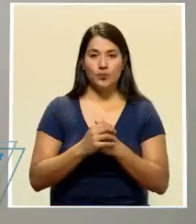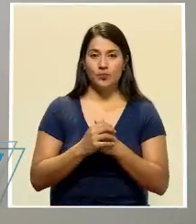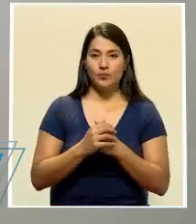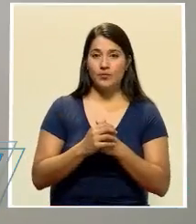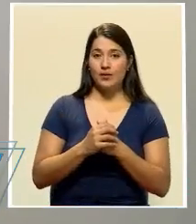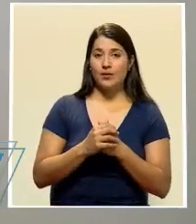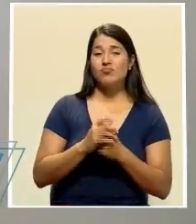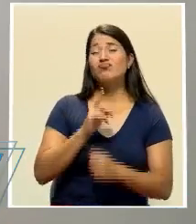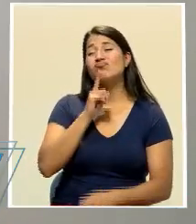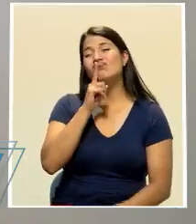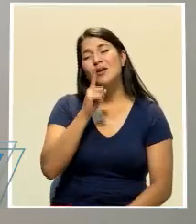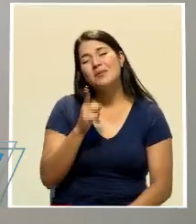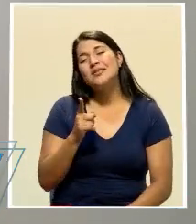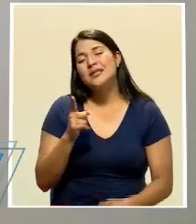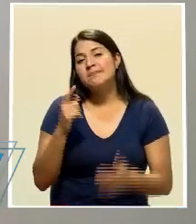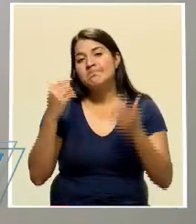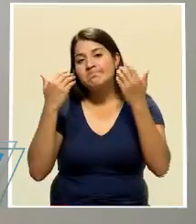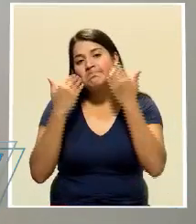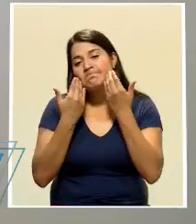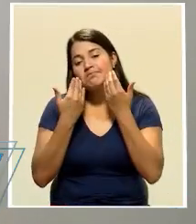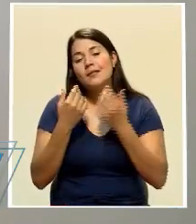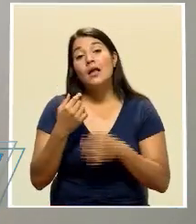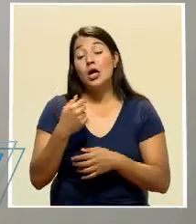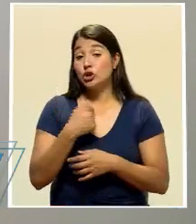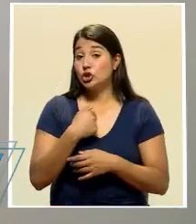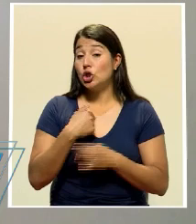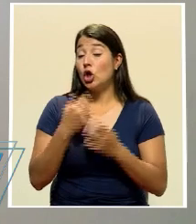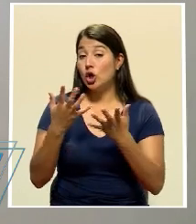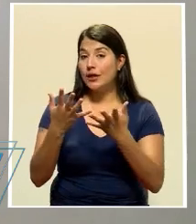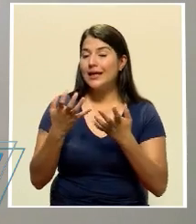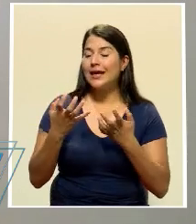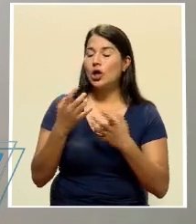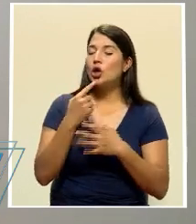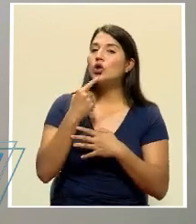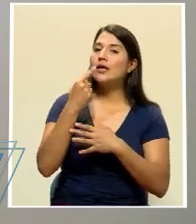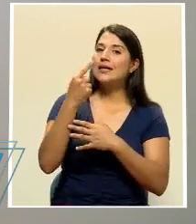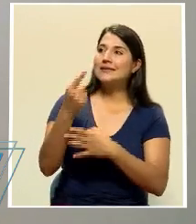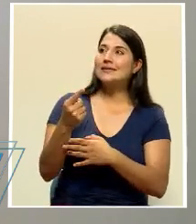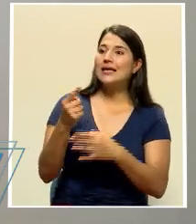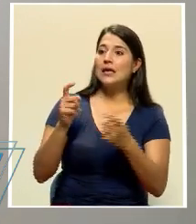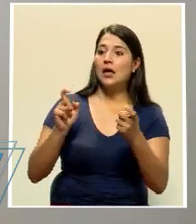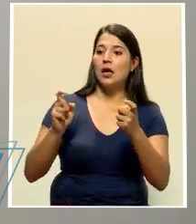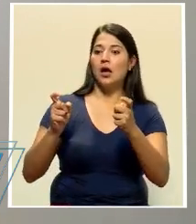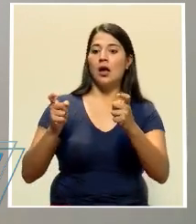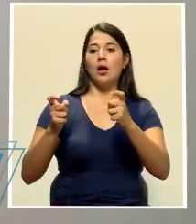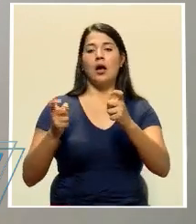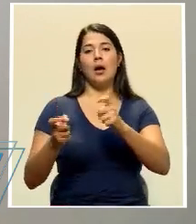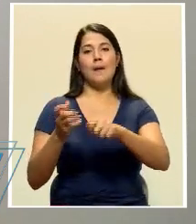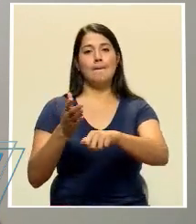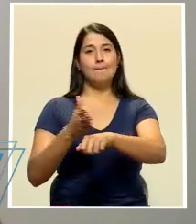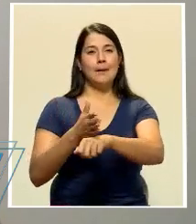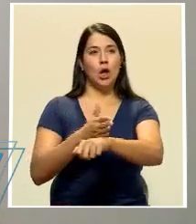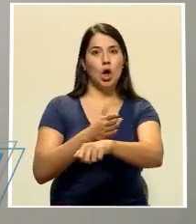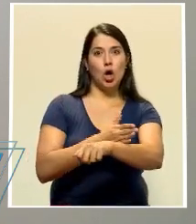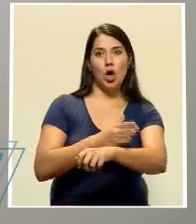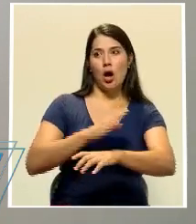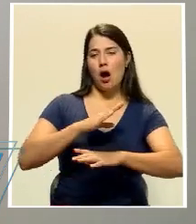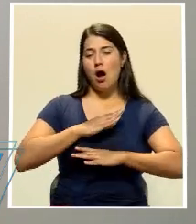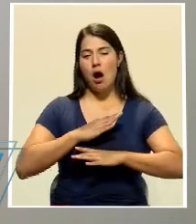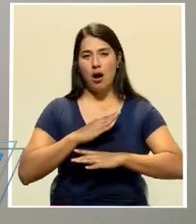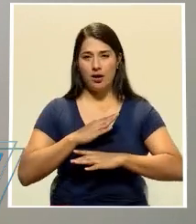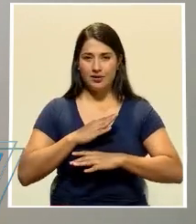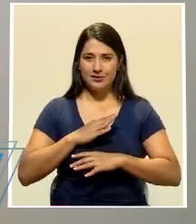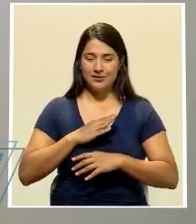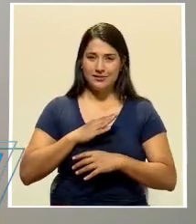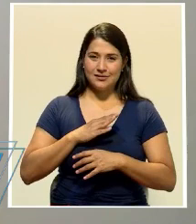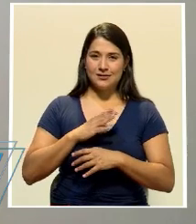Es una pena. Yo quisiera decir que ha evolucionado, digamos, satisfactoriamente,